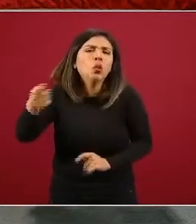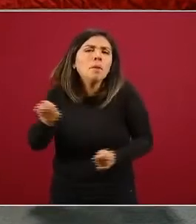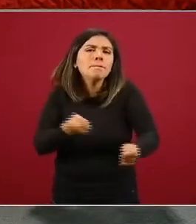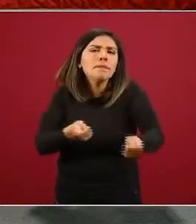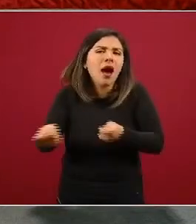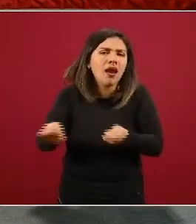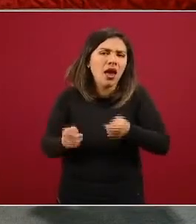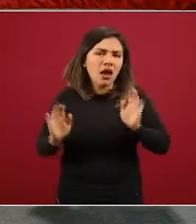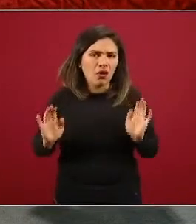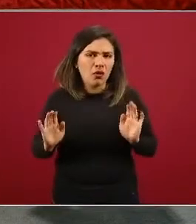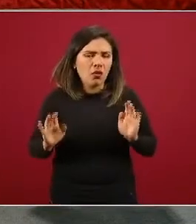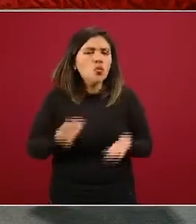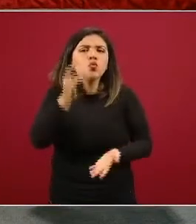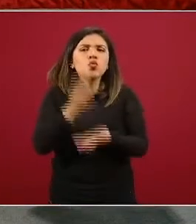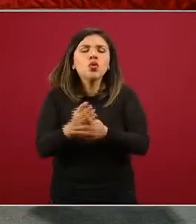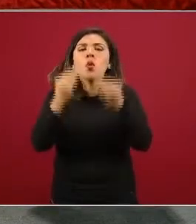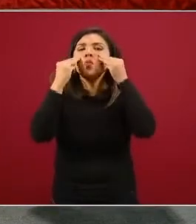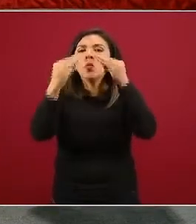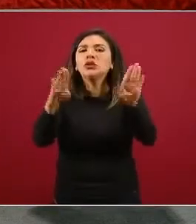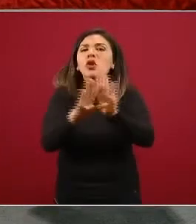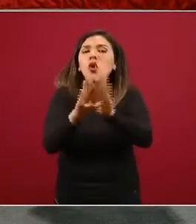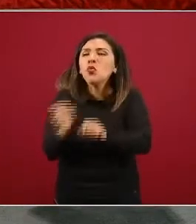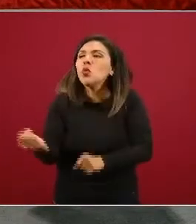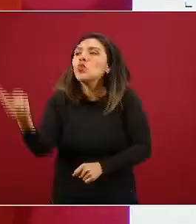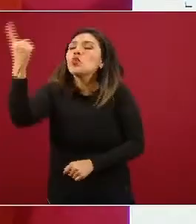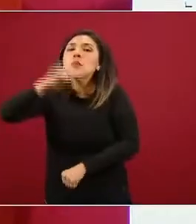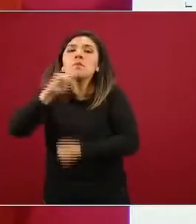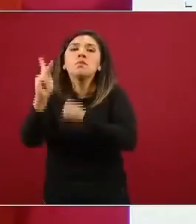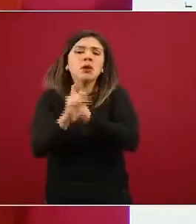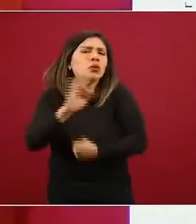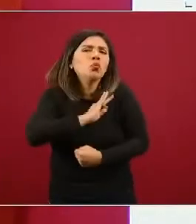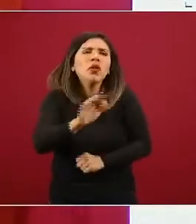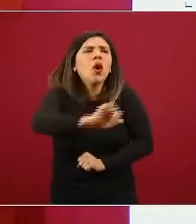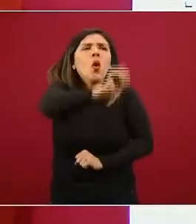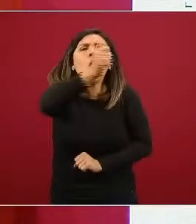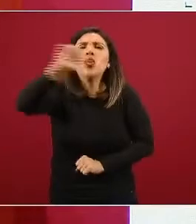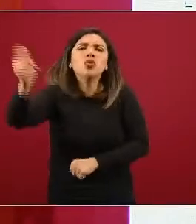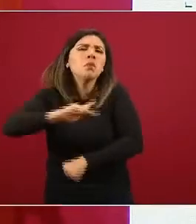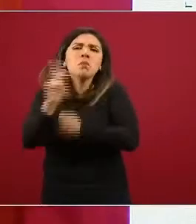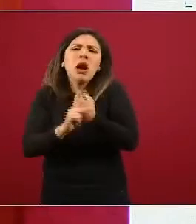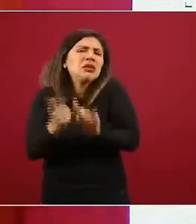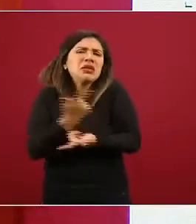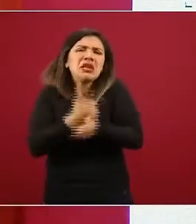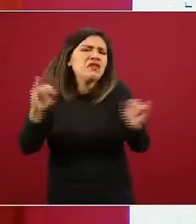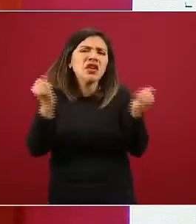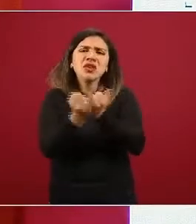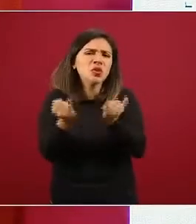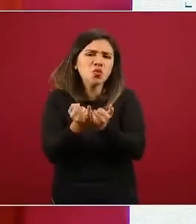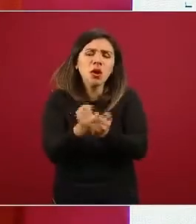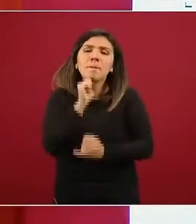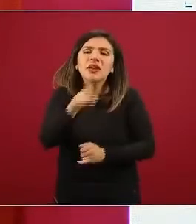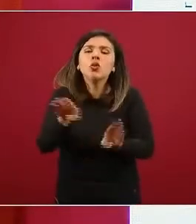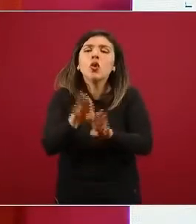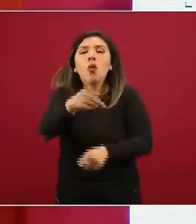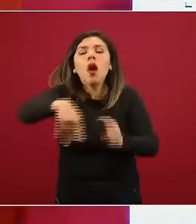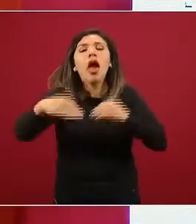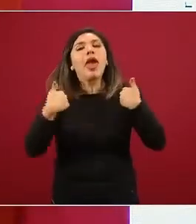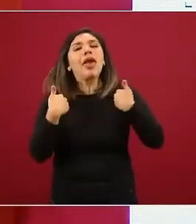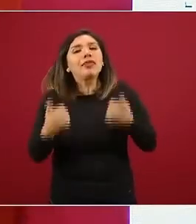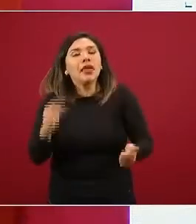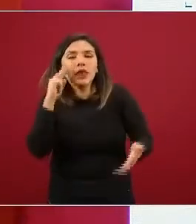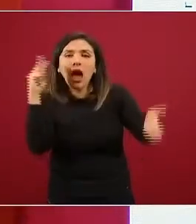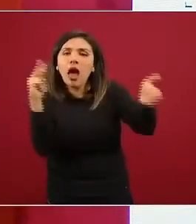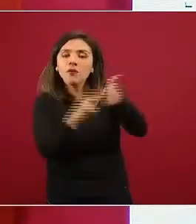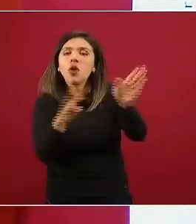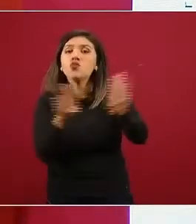la epidemia, es simplemente para ilustrar un caso. Podríamos tomar cualquiera de los demás países del mundo, y es para ilustrar